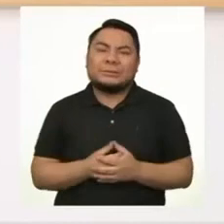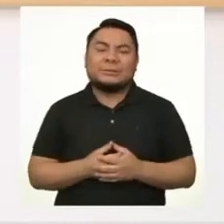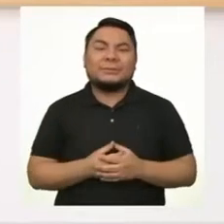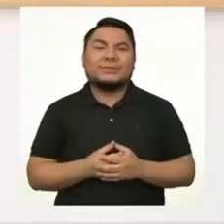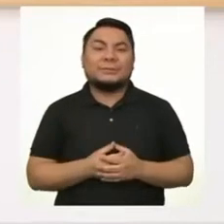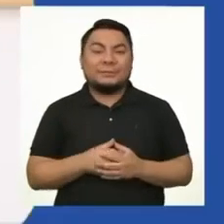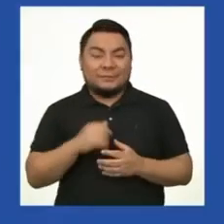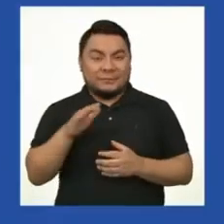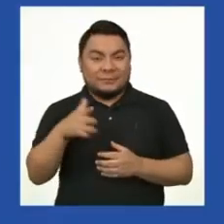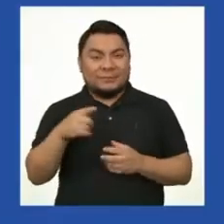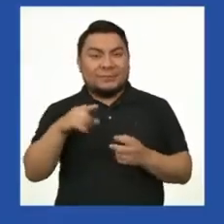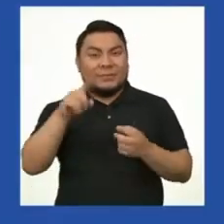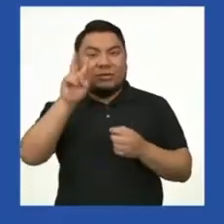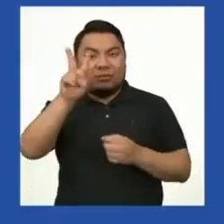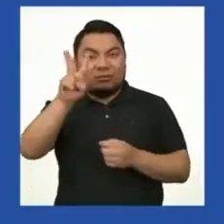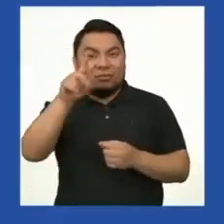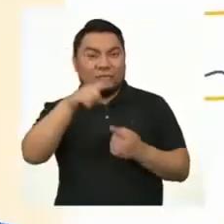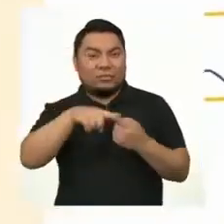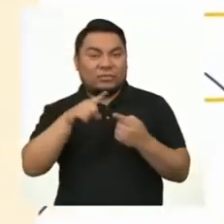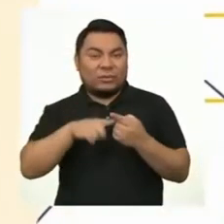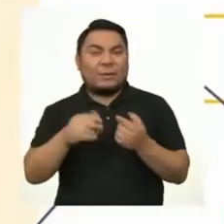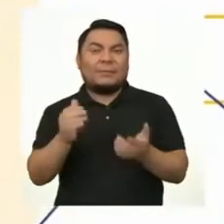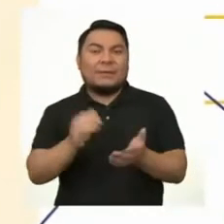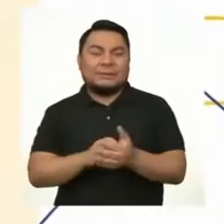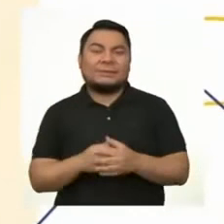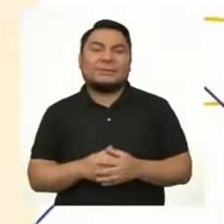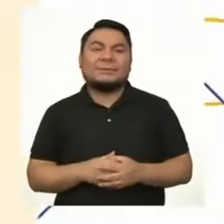tenemos dos ideas más.